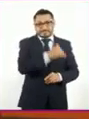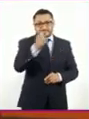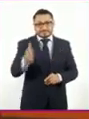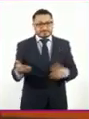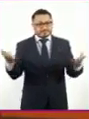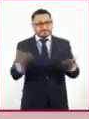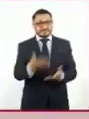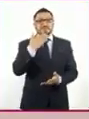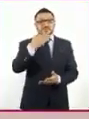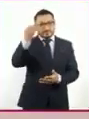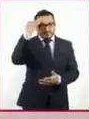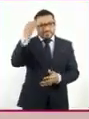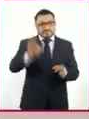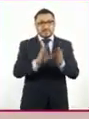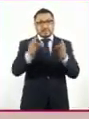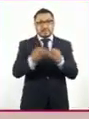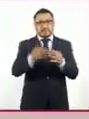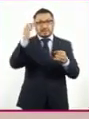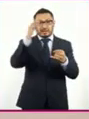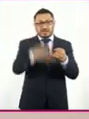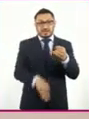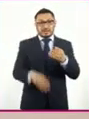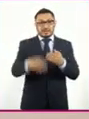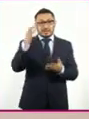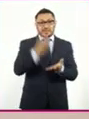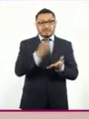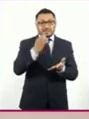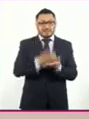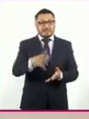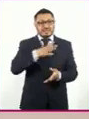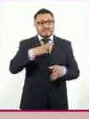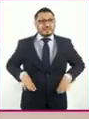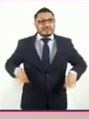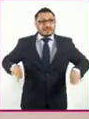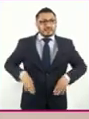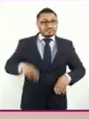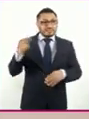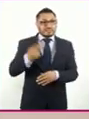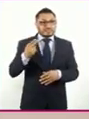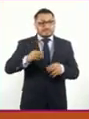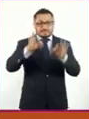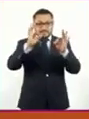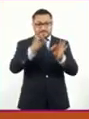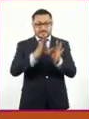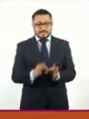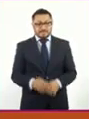forma para que al final el cuaderno tenga las características requeridas.